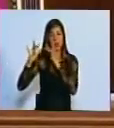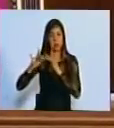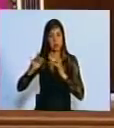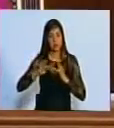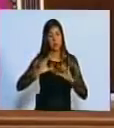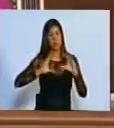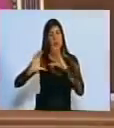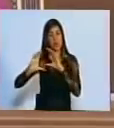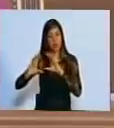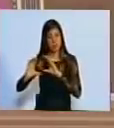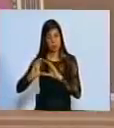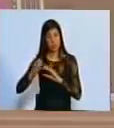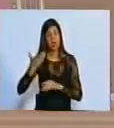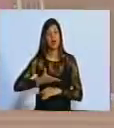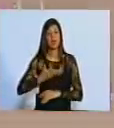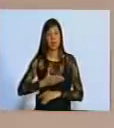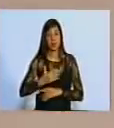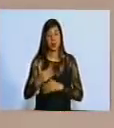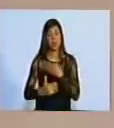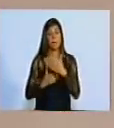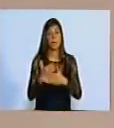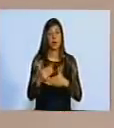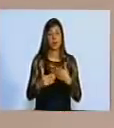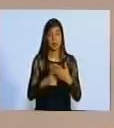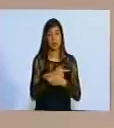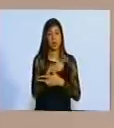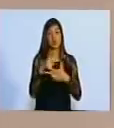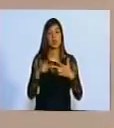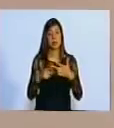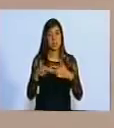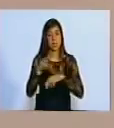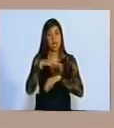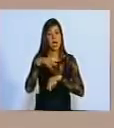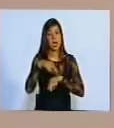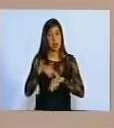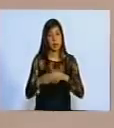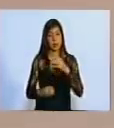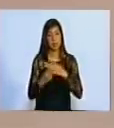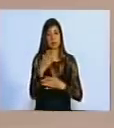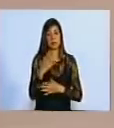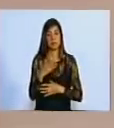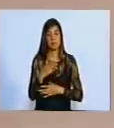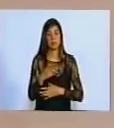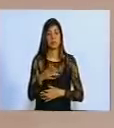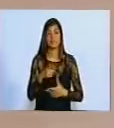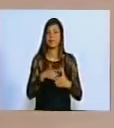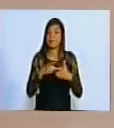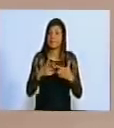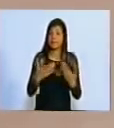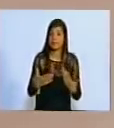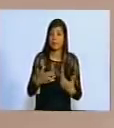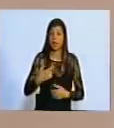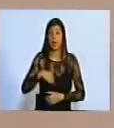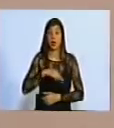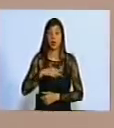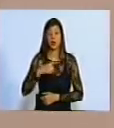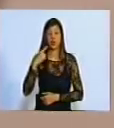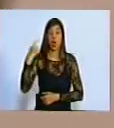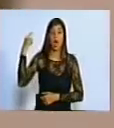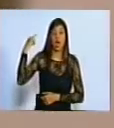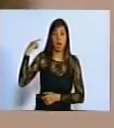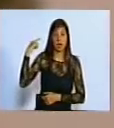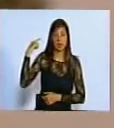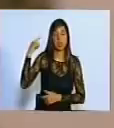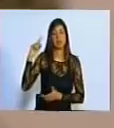la consolidación del proceso de la Tercera República de Venezuela. Así que para nosotros, ayer que estuvimos